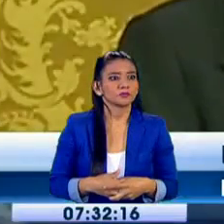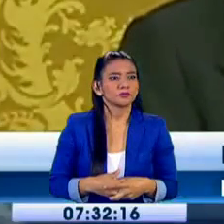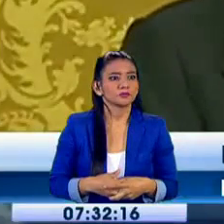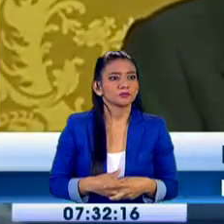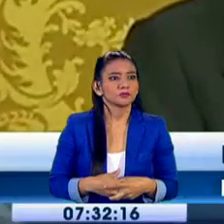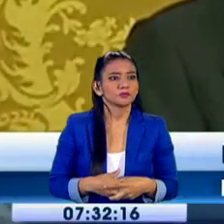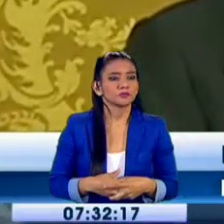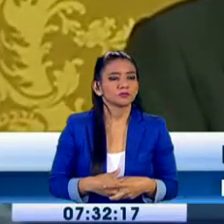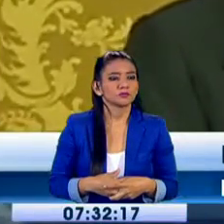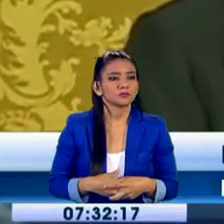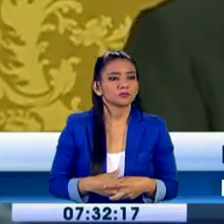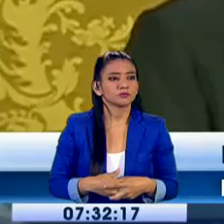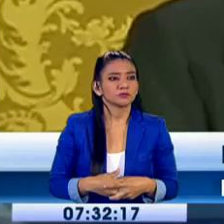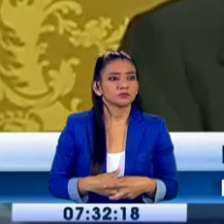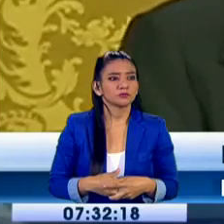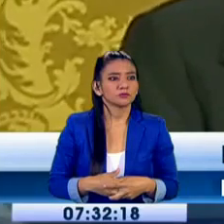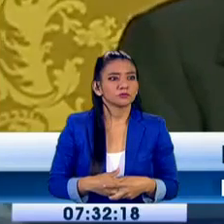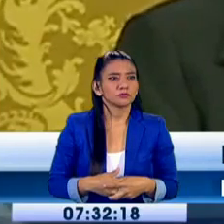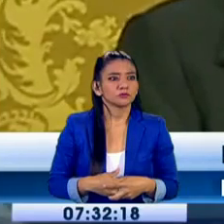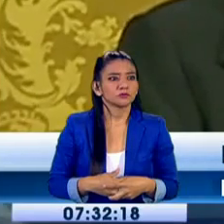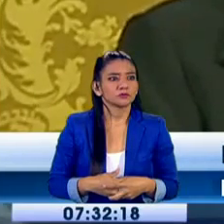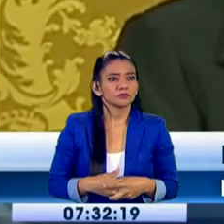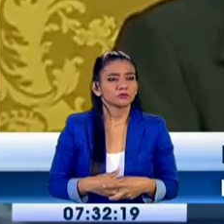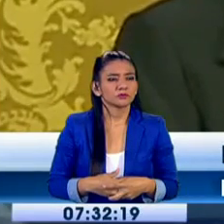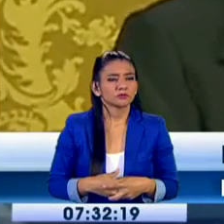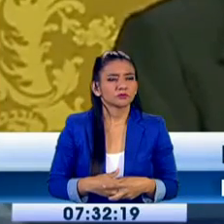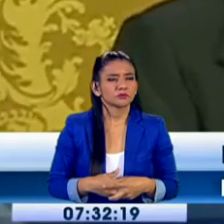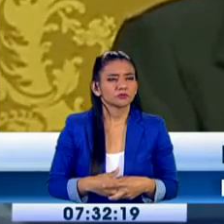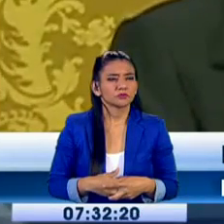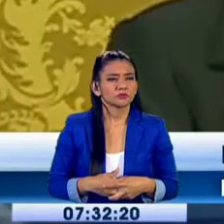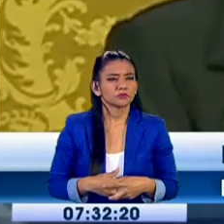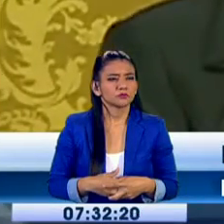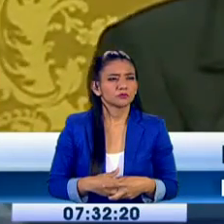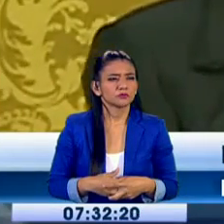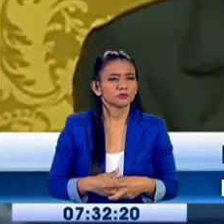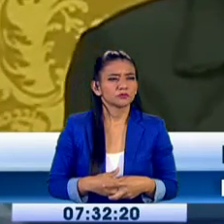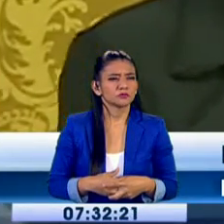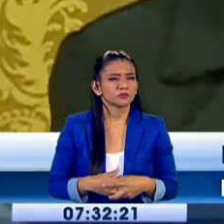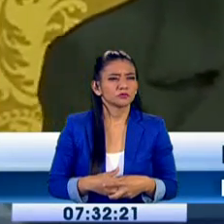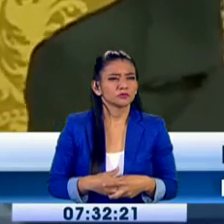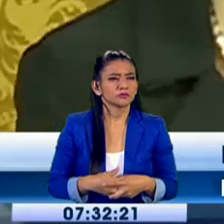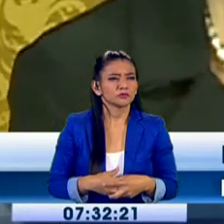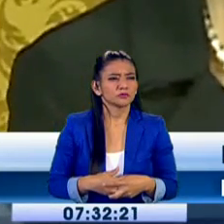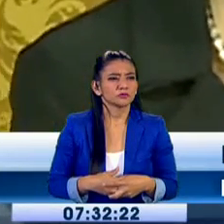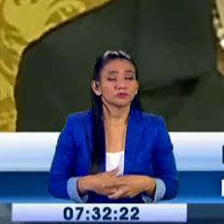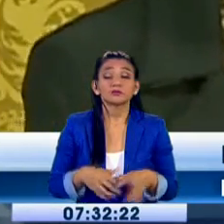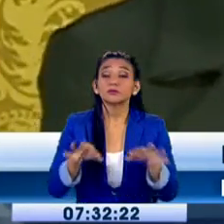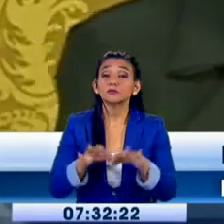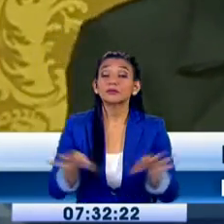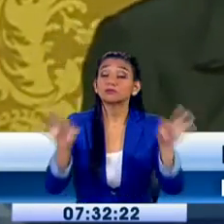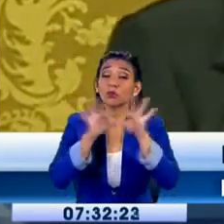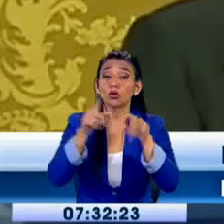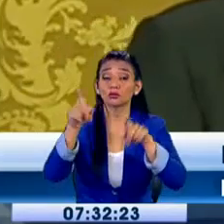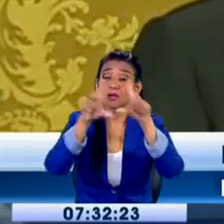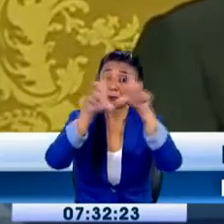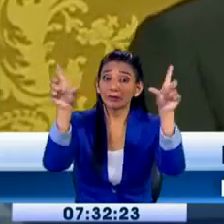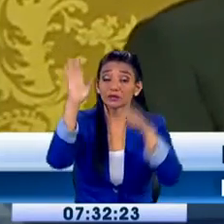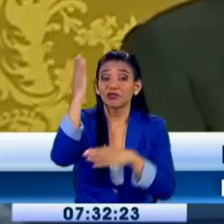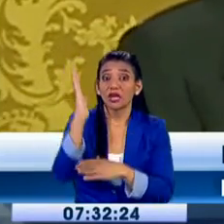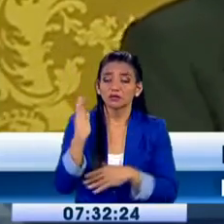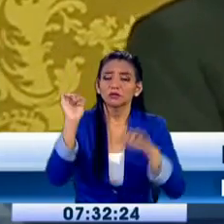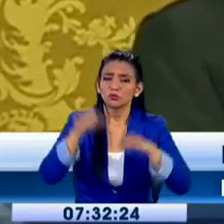muy importante los investimentos que las empresas brasileiras